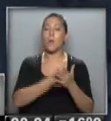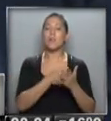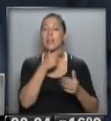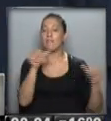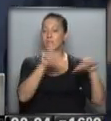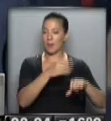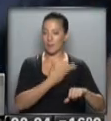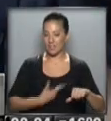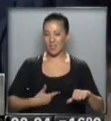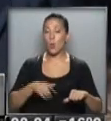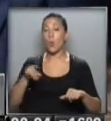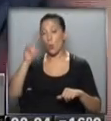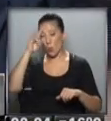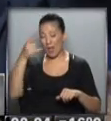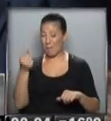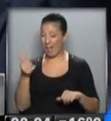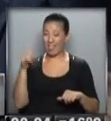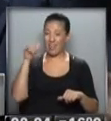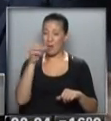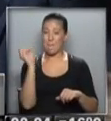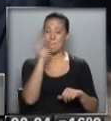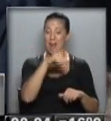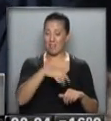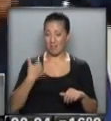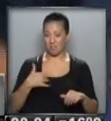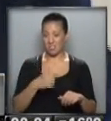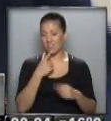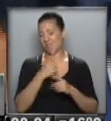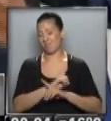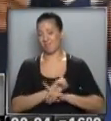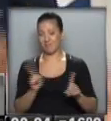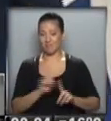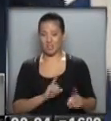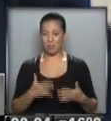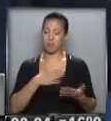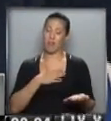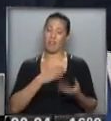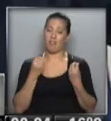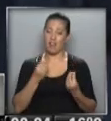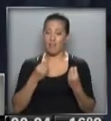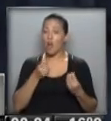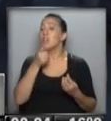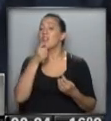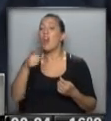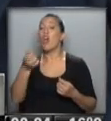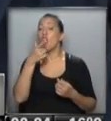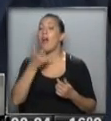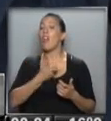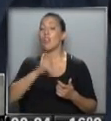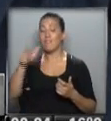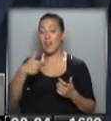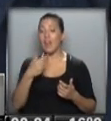baje alguna avioneta con plata por favor si no la droga De dónde viene De dónde viene pasa por la aduana o por los